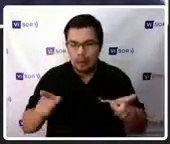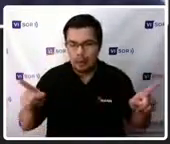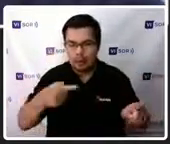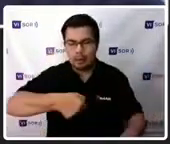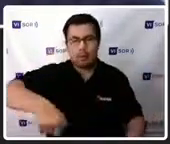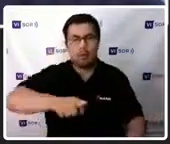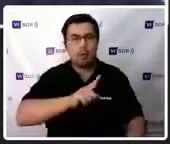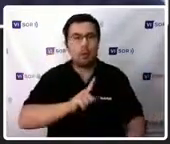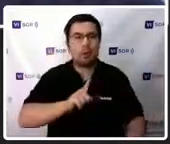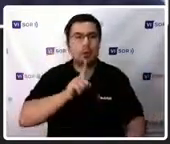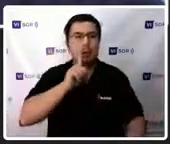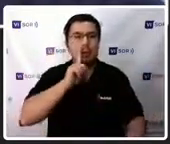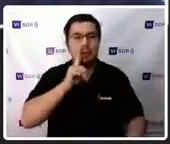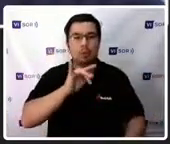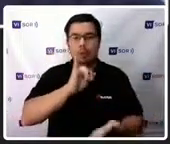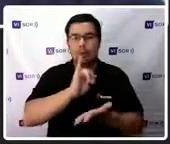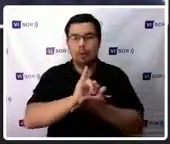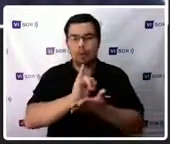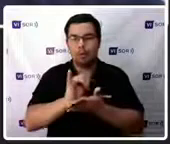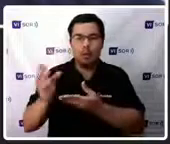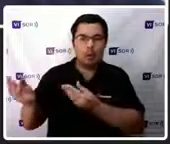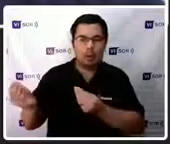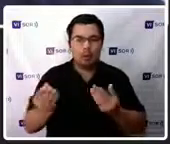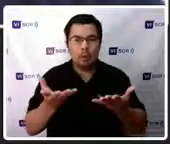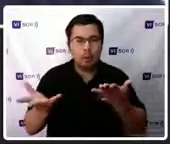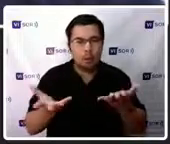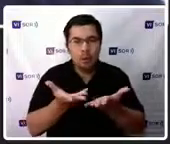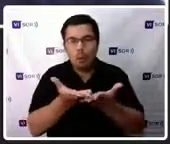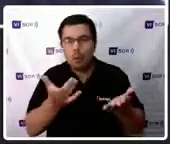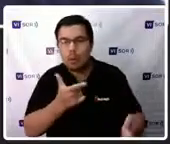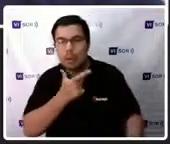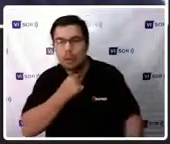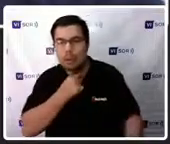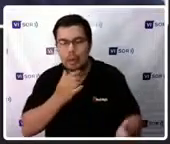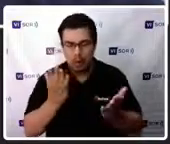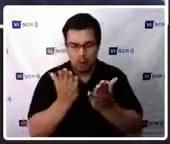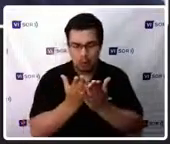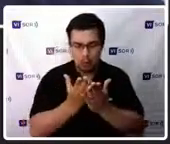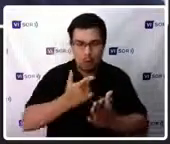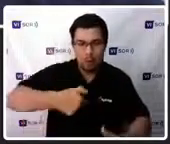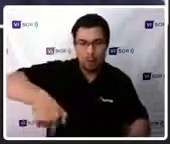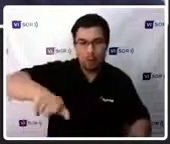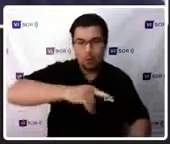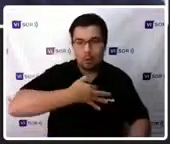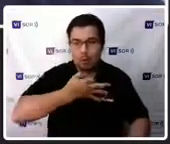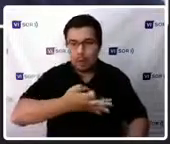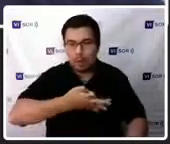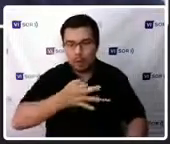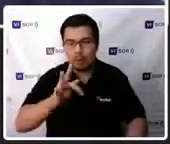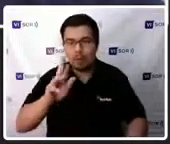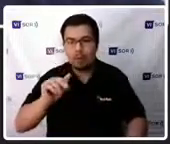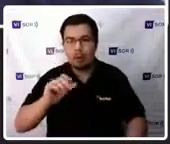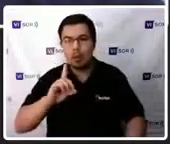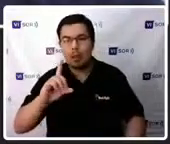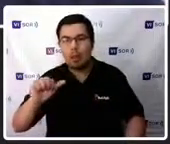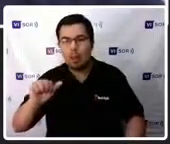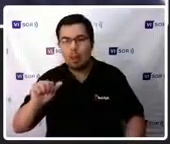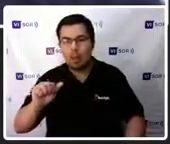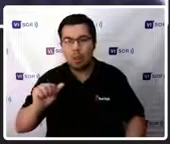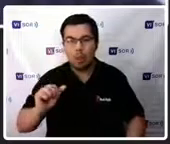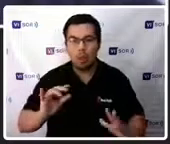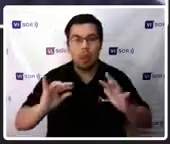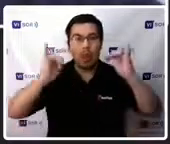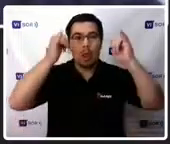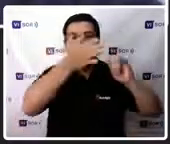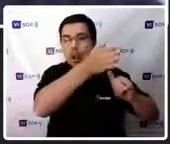institución y la invitación está a que quieran estudiar con nosotros. Como dice Fernando, el turismo se pasa bien, la pasamos bien,